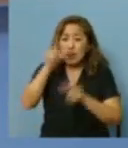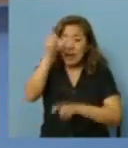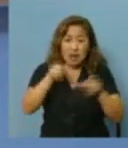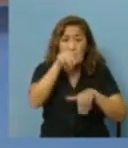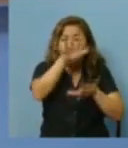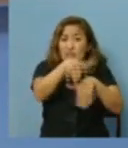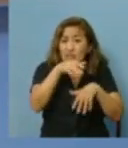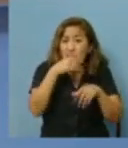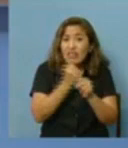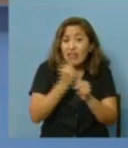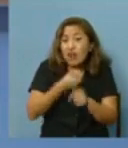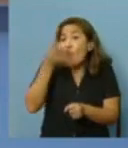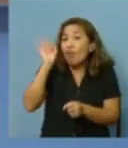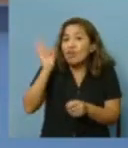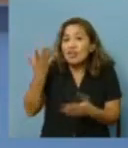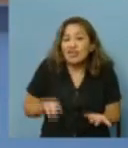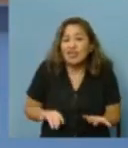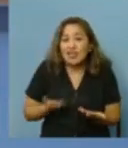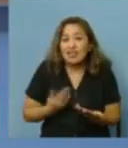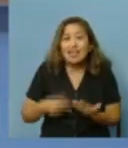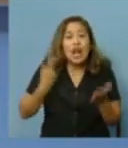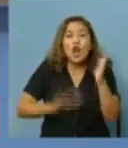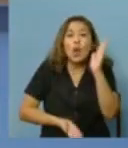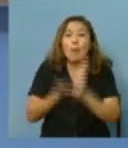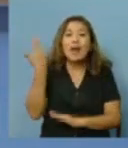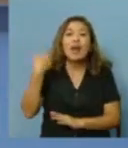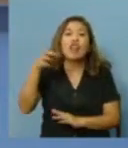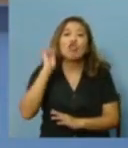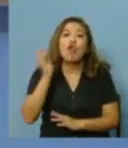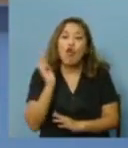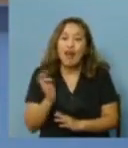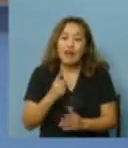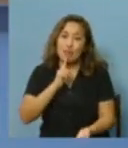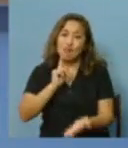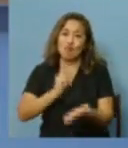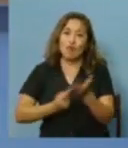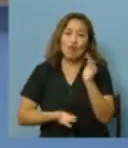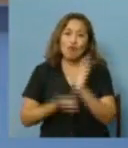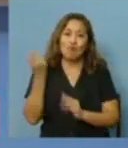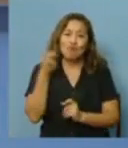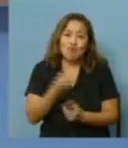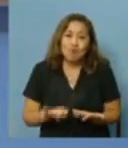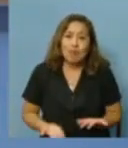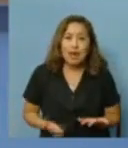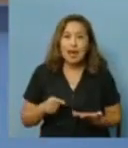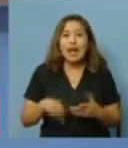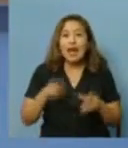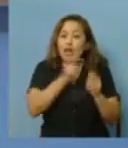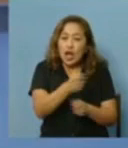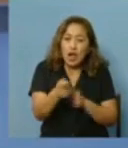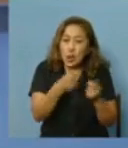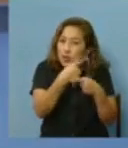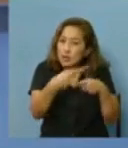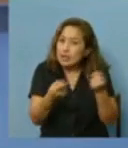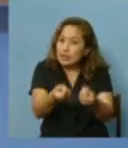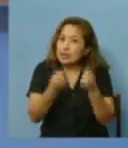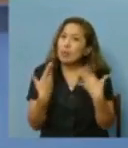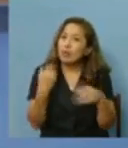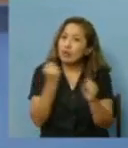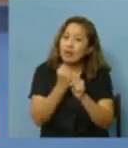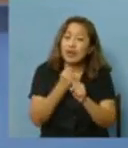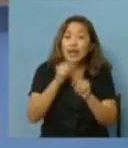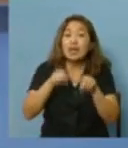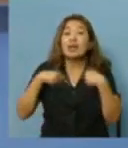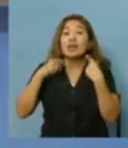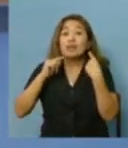productor porque tiene todas sus obligaciones la máscara en dólares con solo insumos y todo lo que es los agroquímicos por lo tanto la